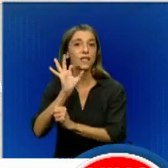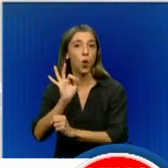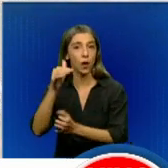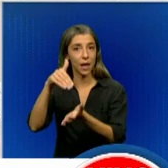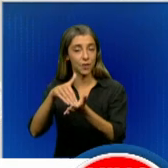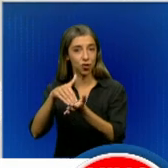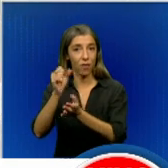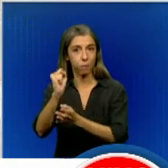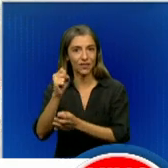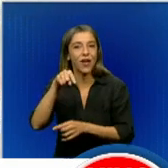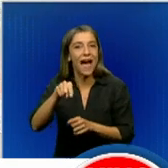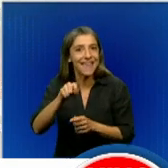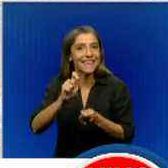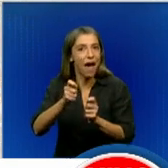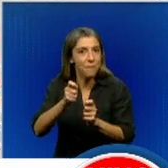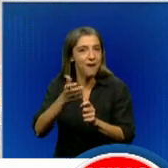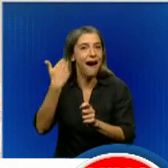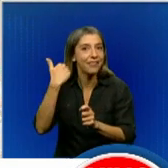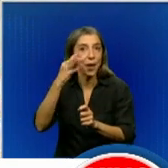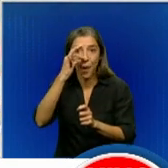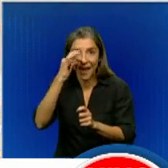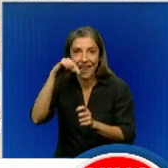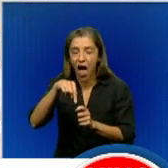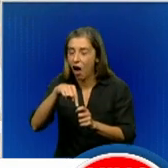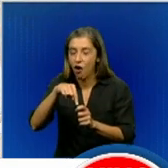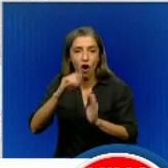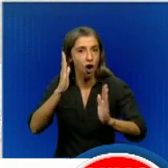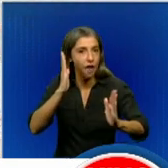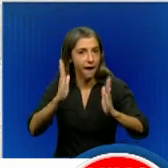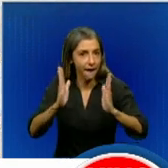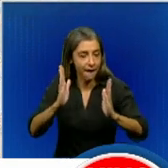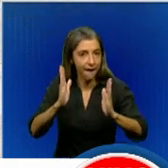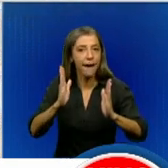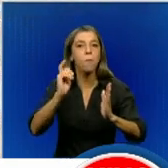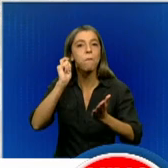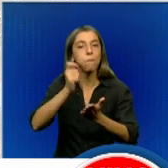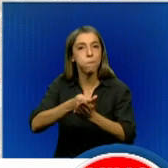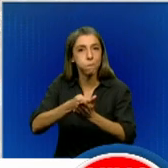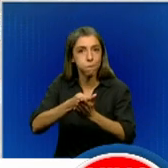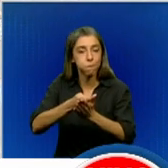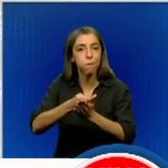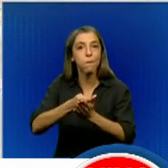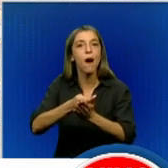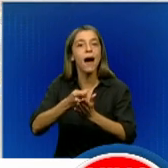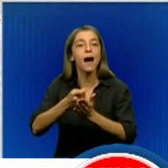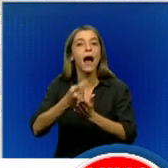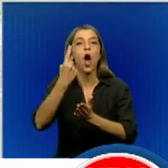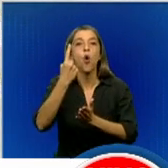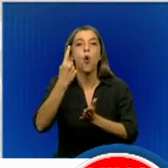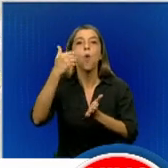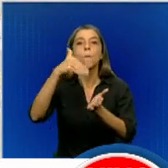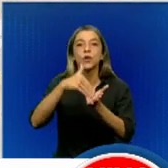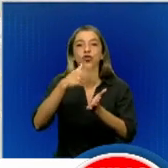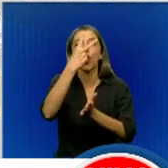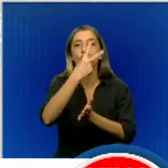introduce el cambio porque hay decía 20 entre 5 y 50 millones pagará un millón